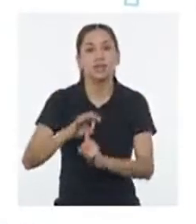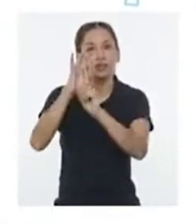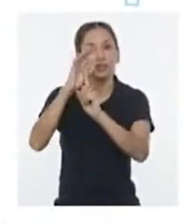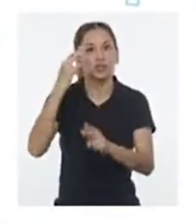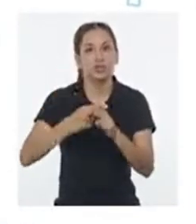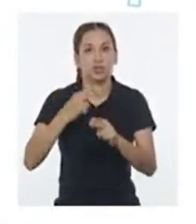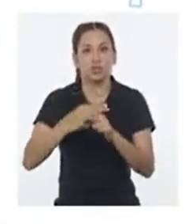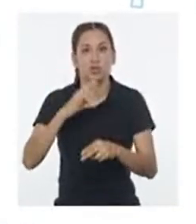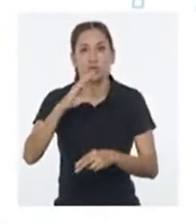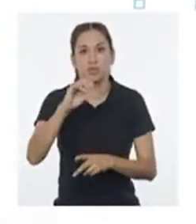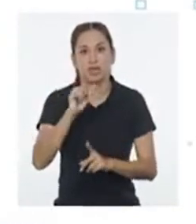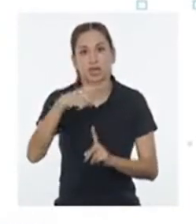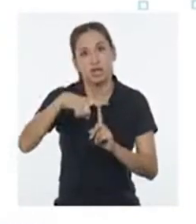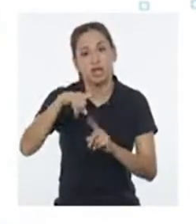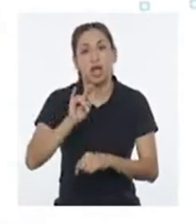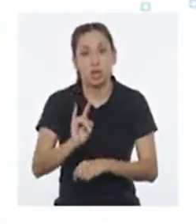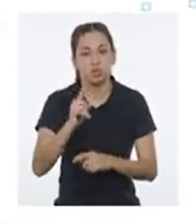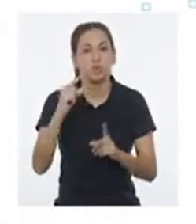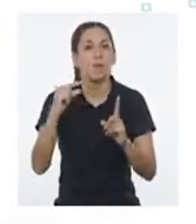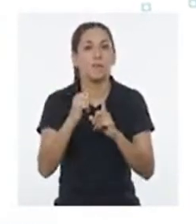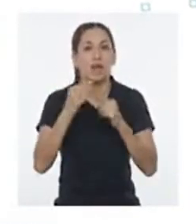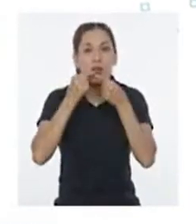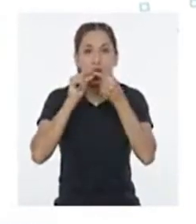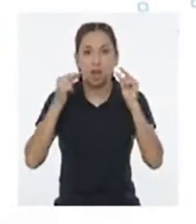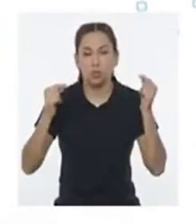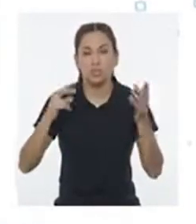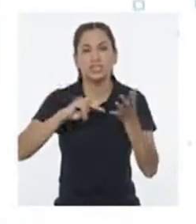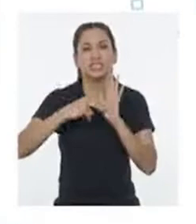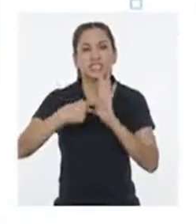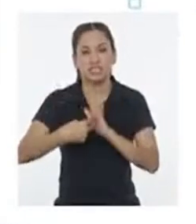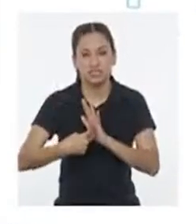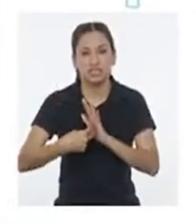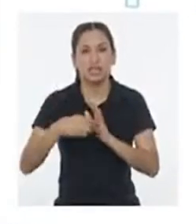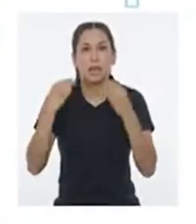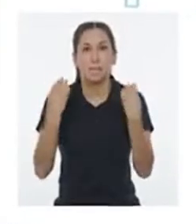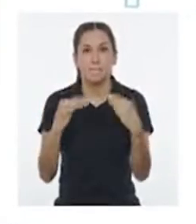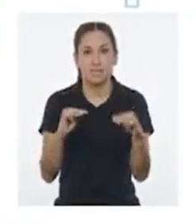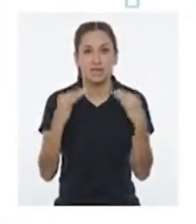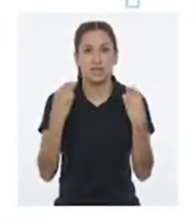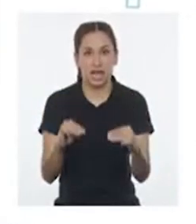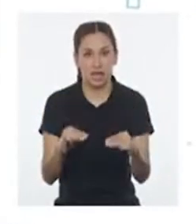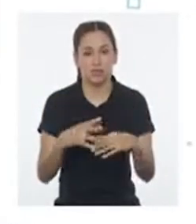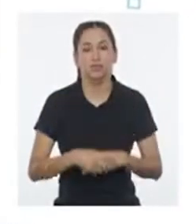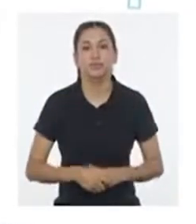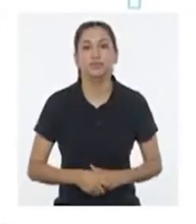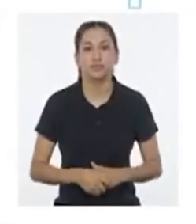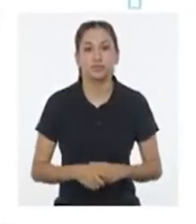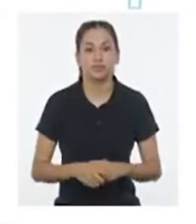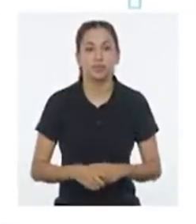acondicionados llamados catu, palabra quechua que significa mercado.